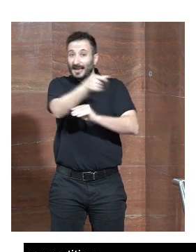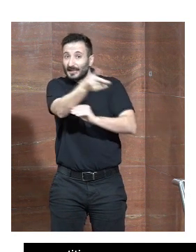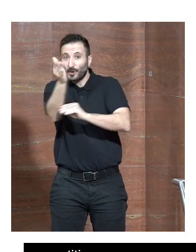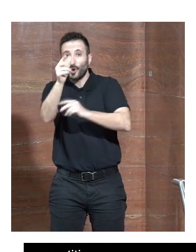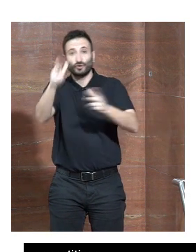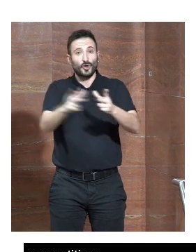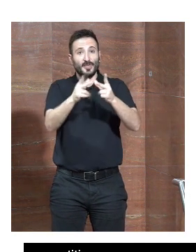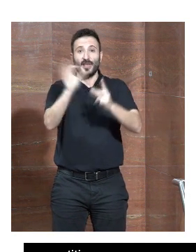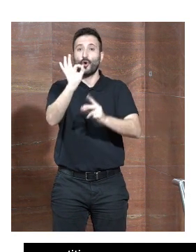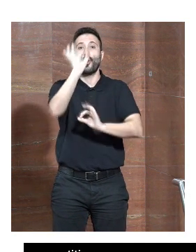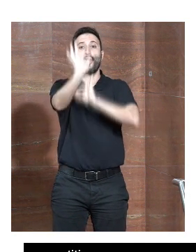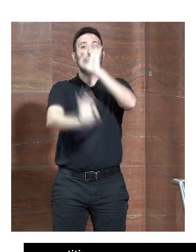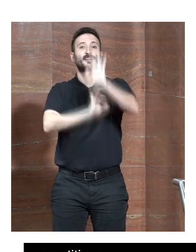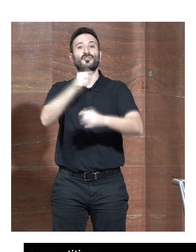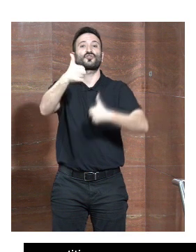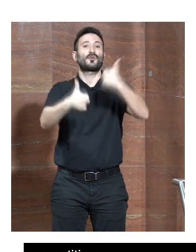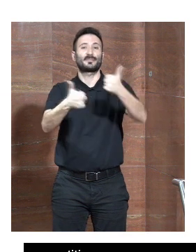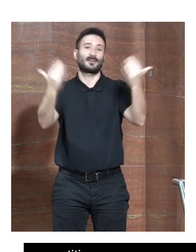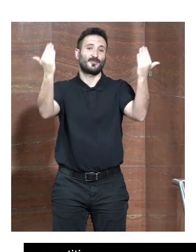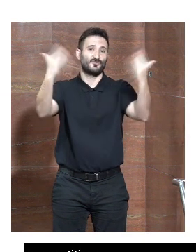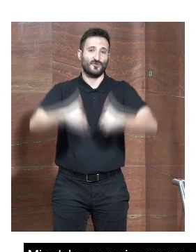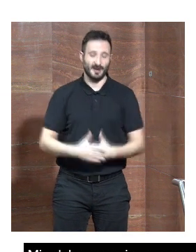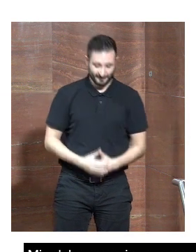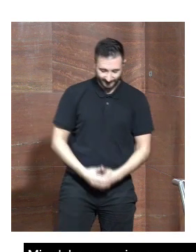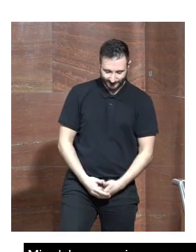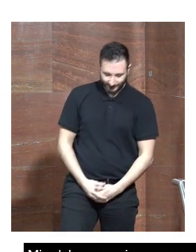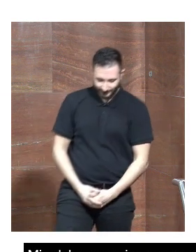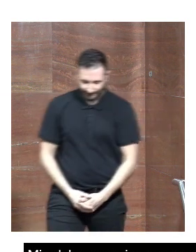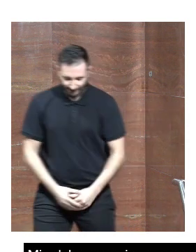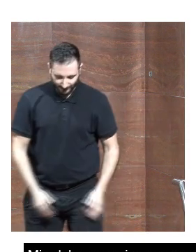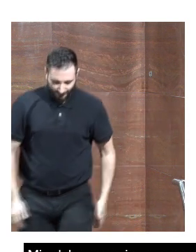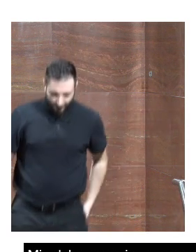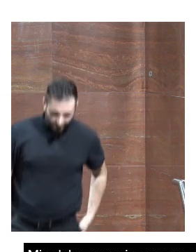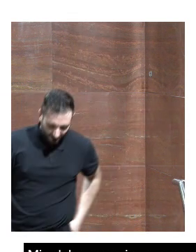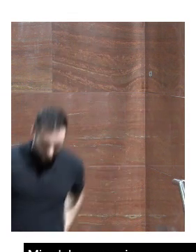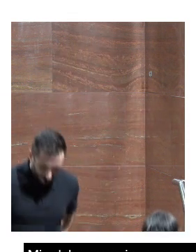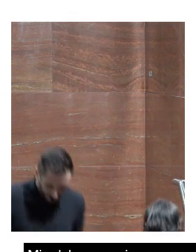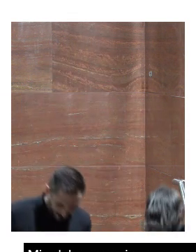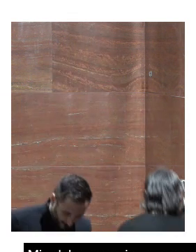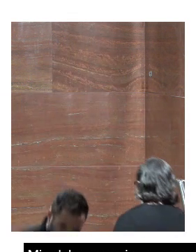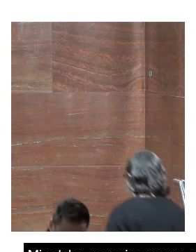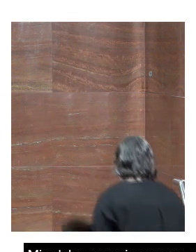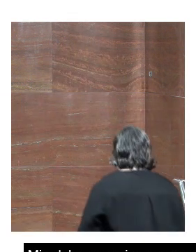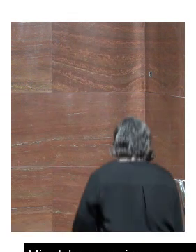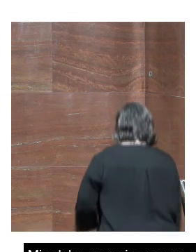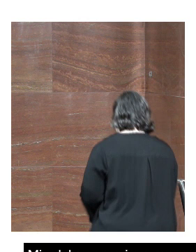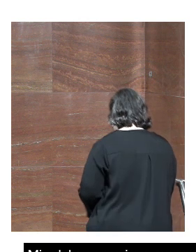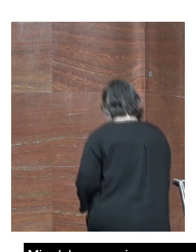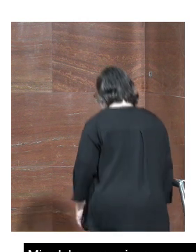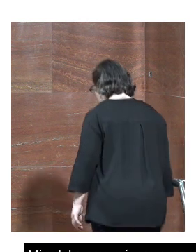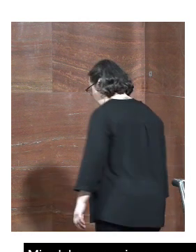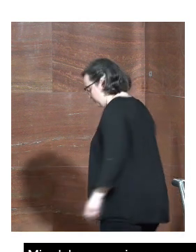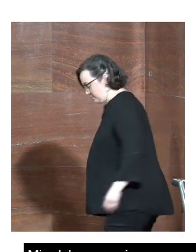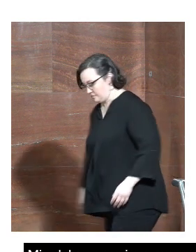sociedades, organizaciones que no son competitivas. En la Administración pública, efectivamente, la rentabilidad no es económica,